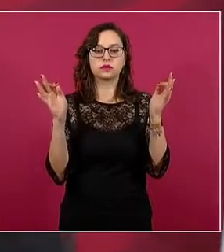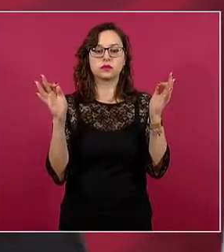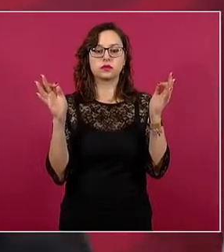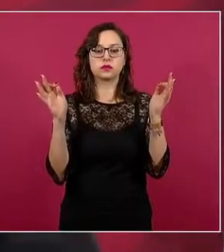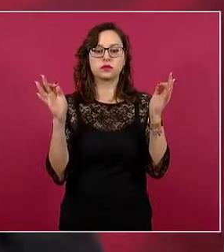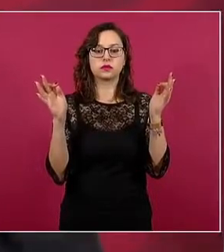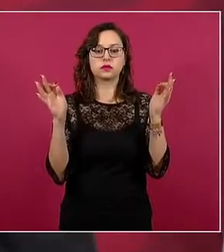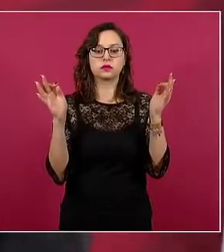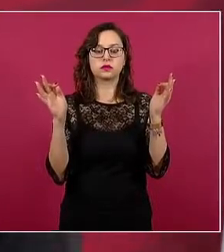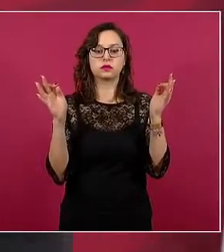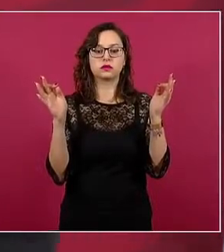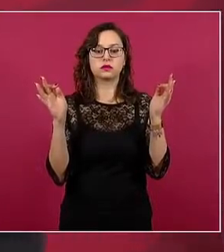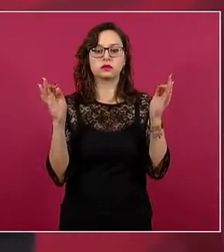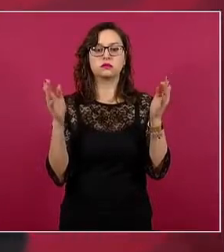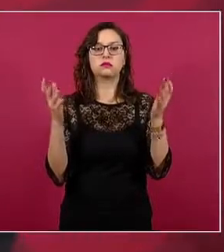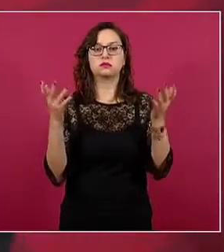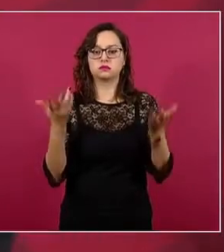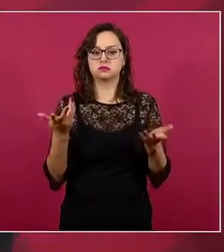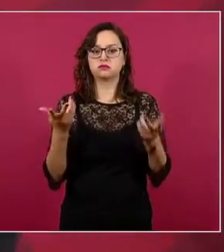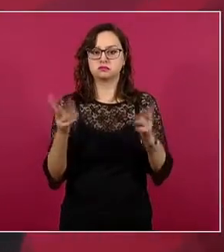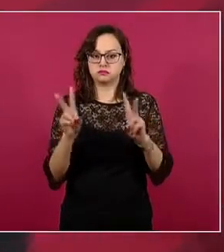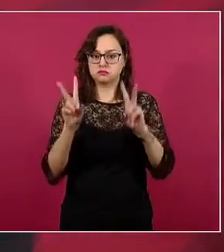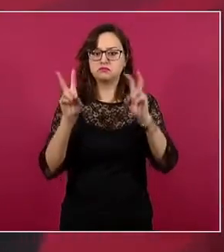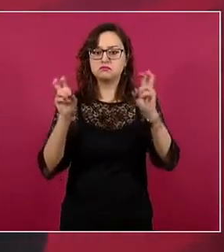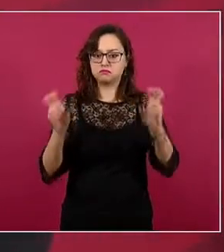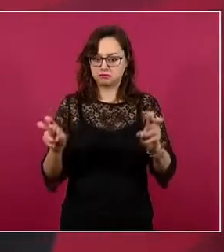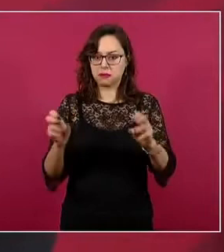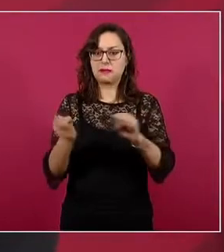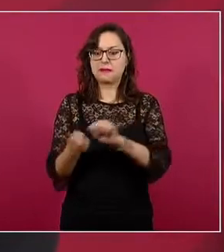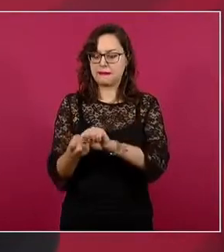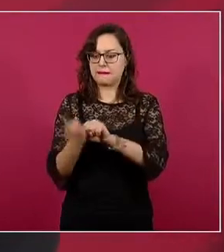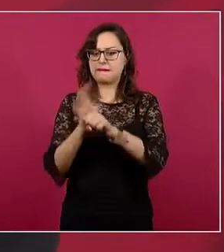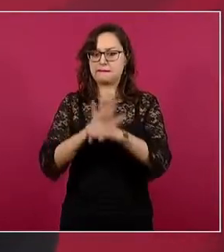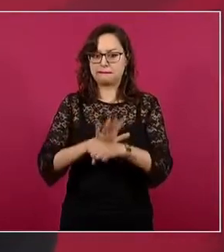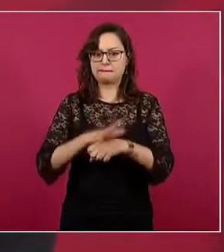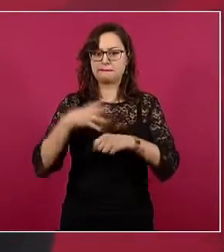a seguir atendiendo